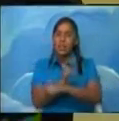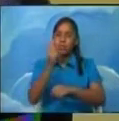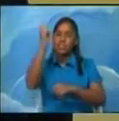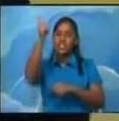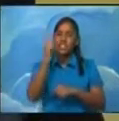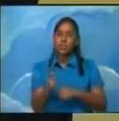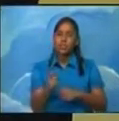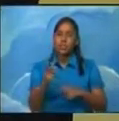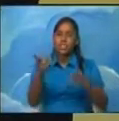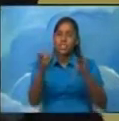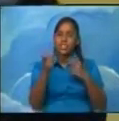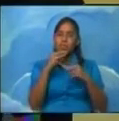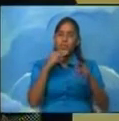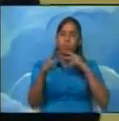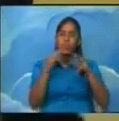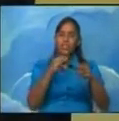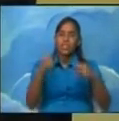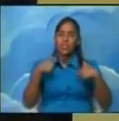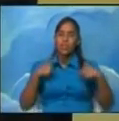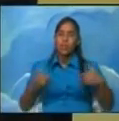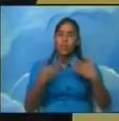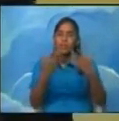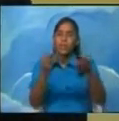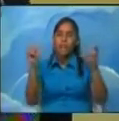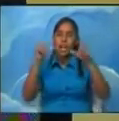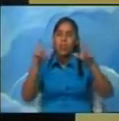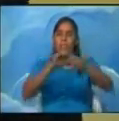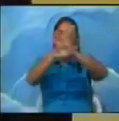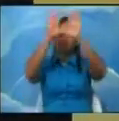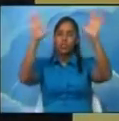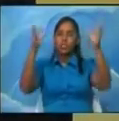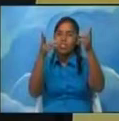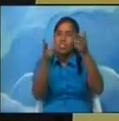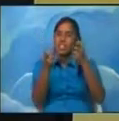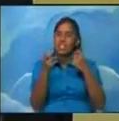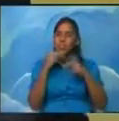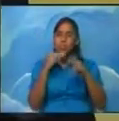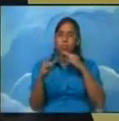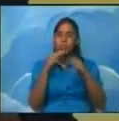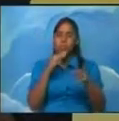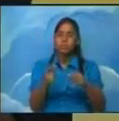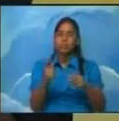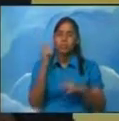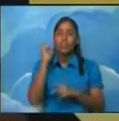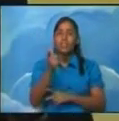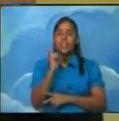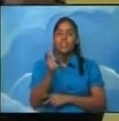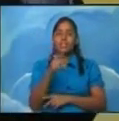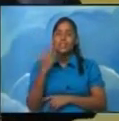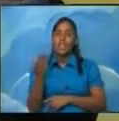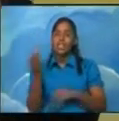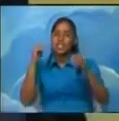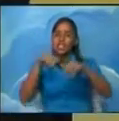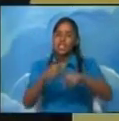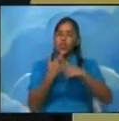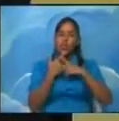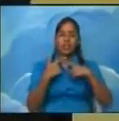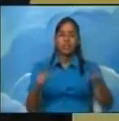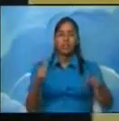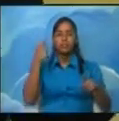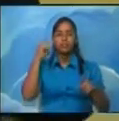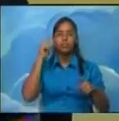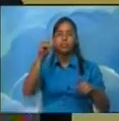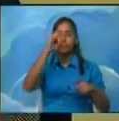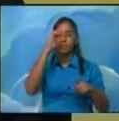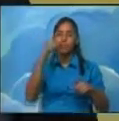testimonio, recibimos mensajes. Yo me entregué en los matutinos, recibimos mensajes de taxistas que han sido librados por